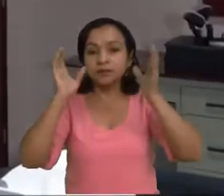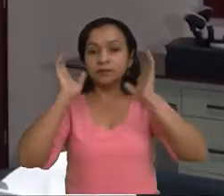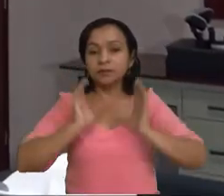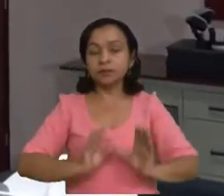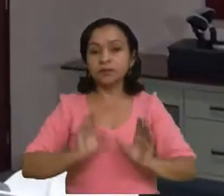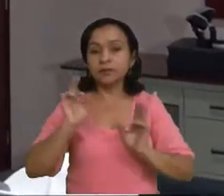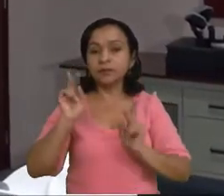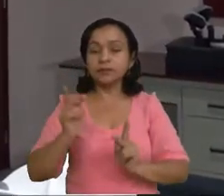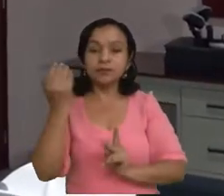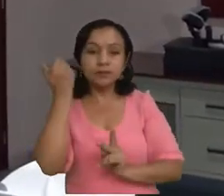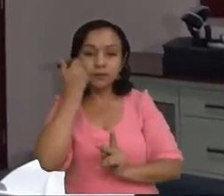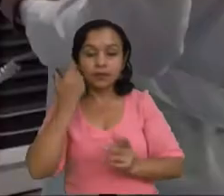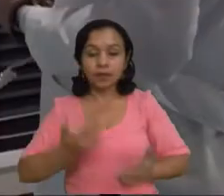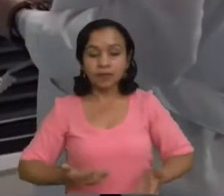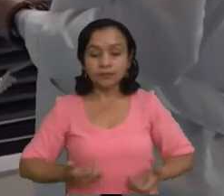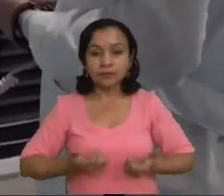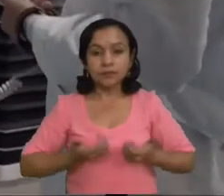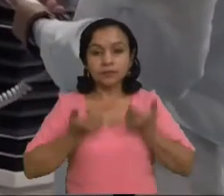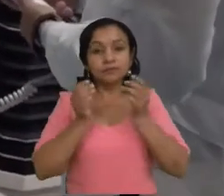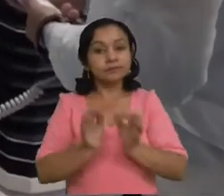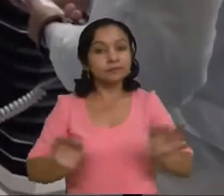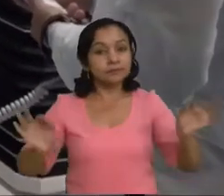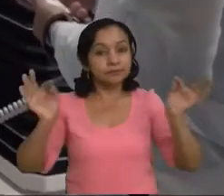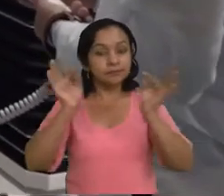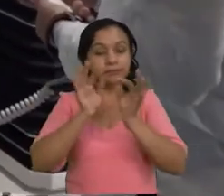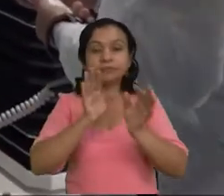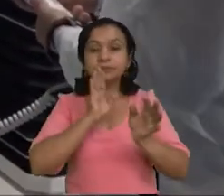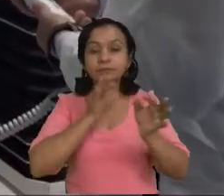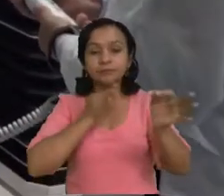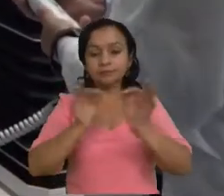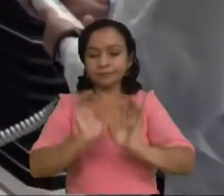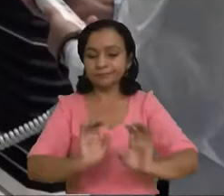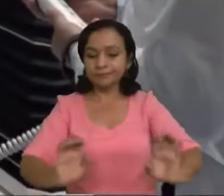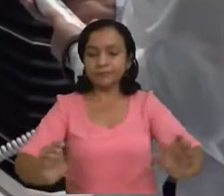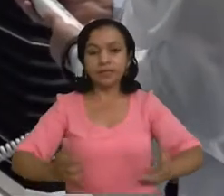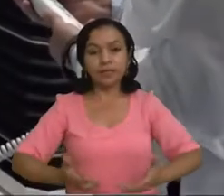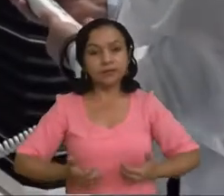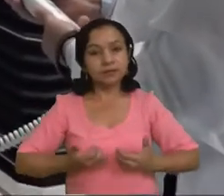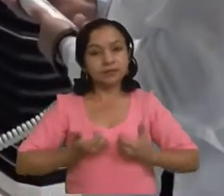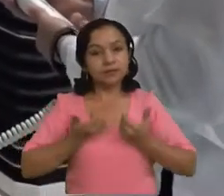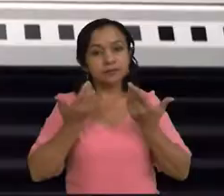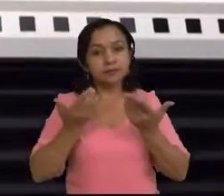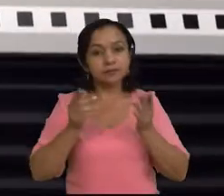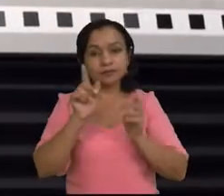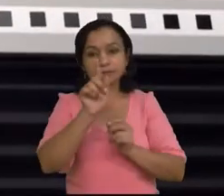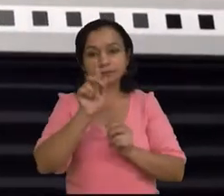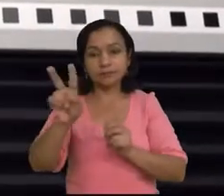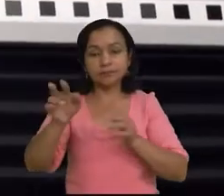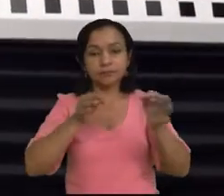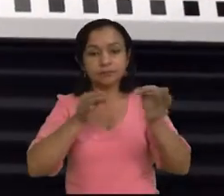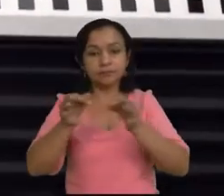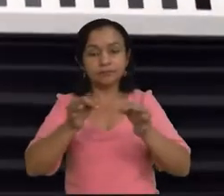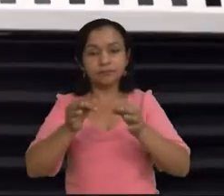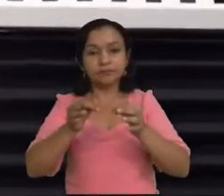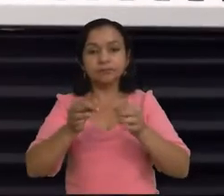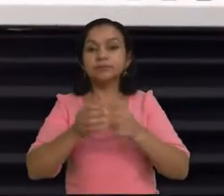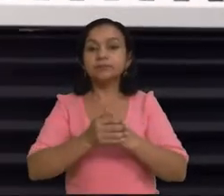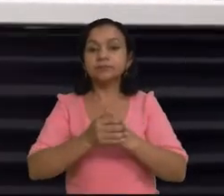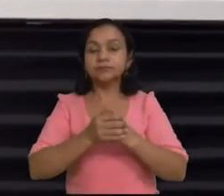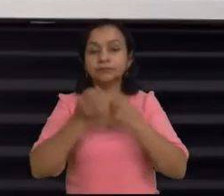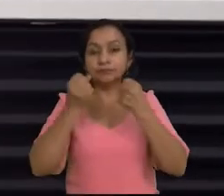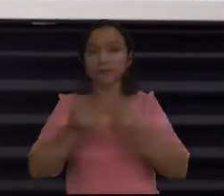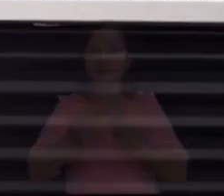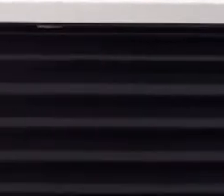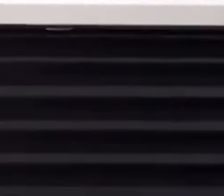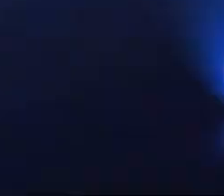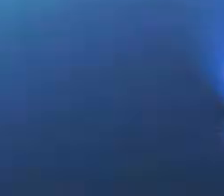de cáncer, algo que resulta vital cuando se trata a la niñez con cáncer. Para el canal parlamentario les informó Elmer Marcia.